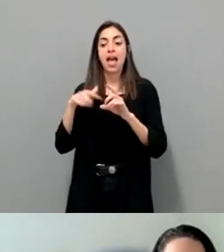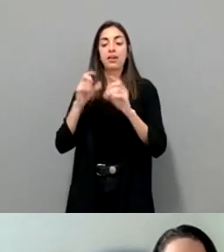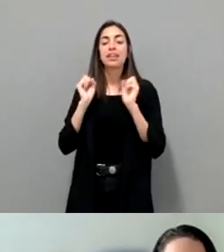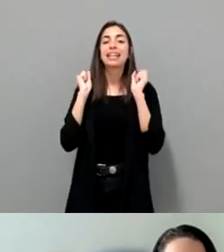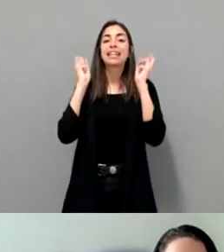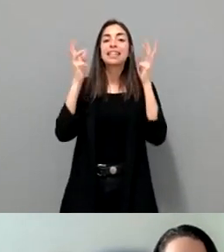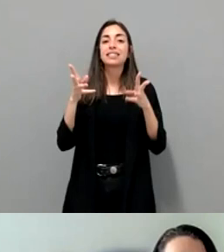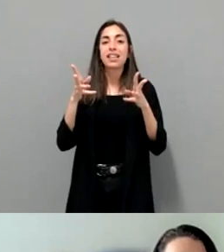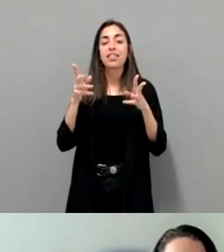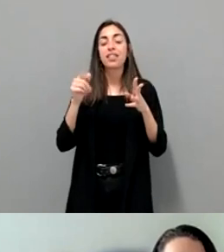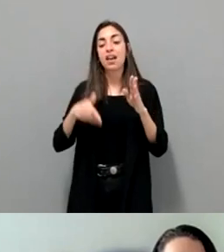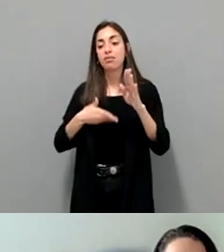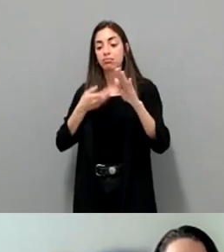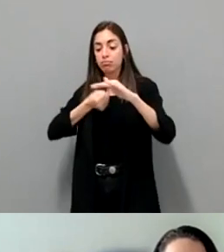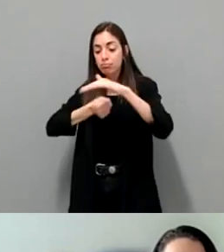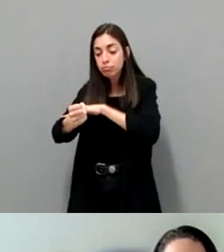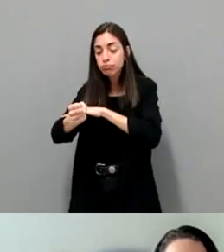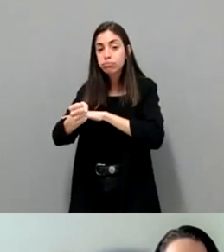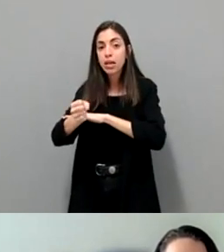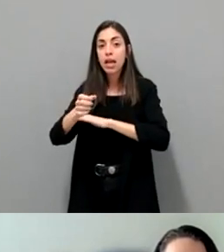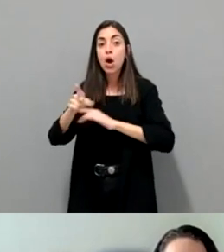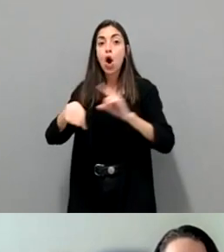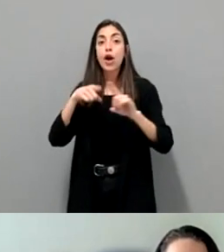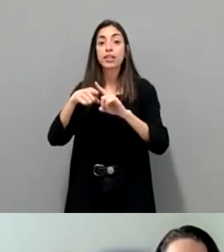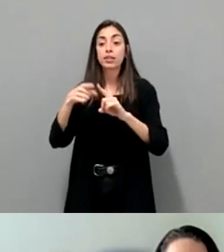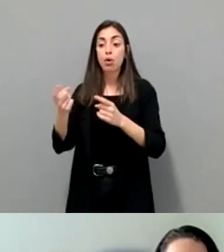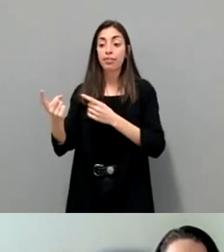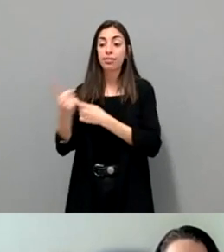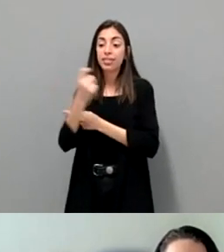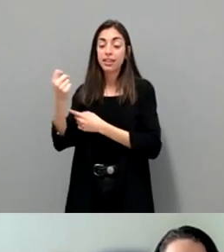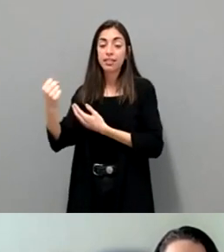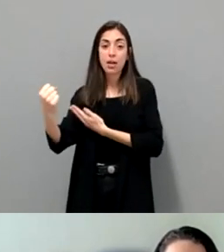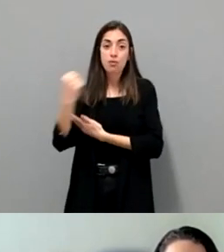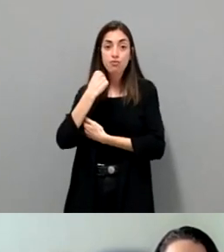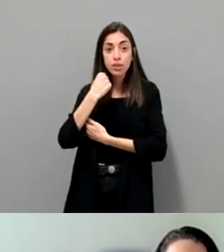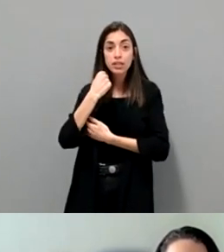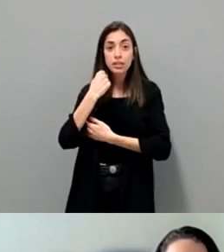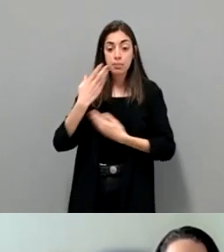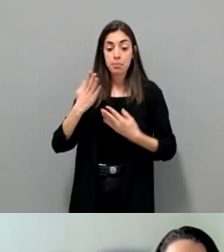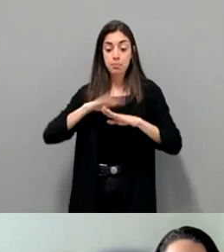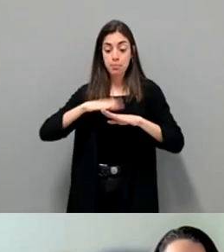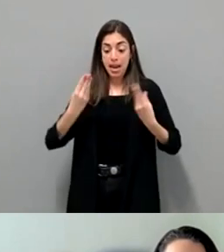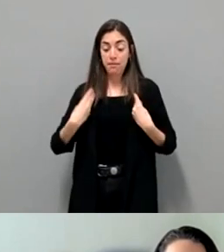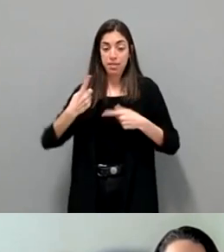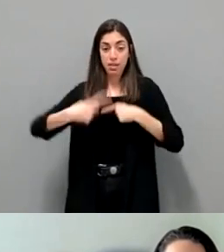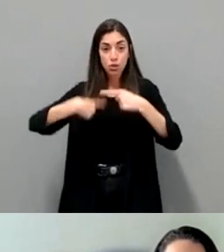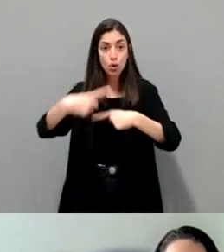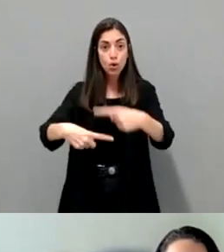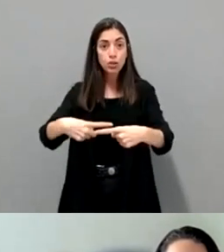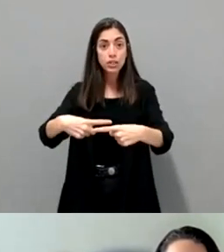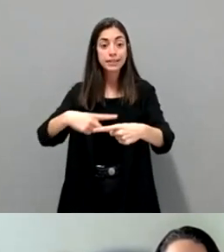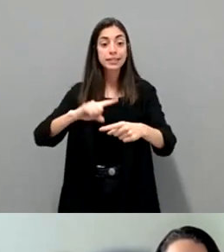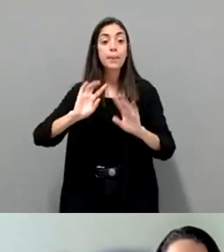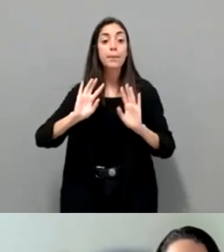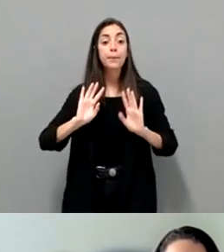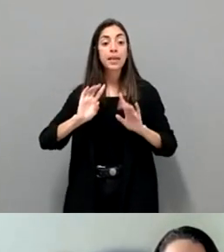digamos, los apoyos para la vida diaria y después